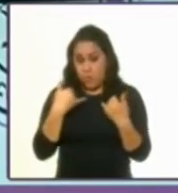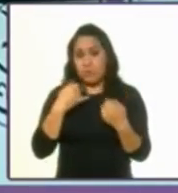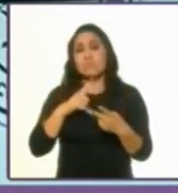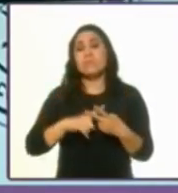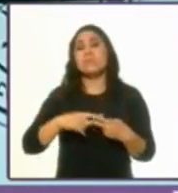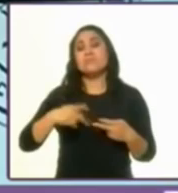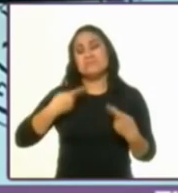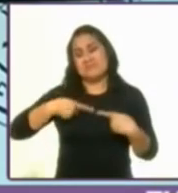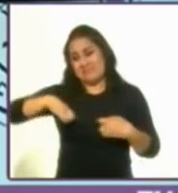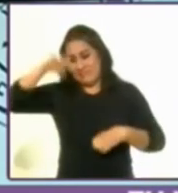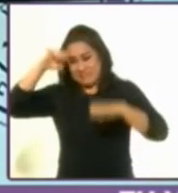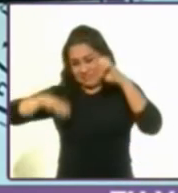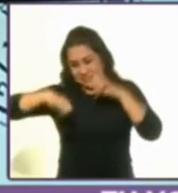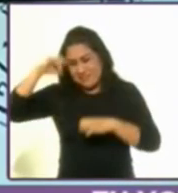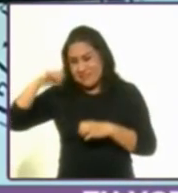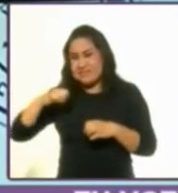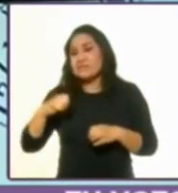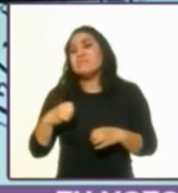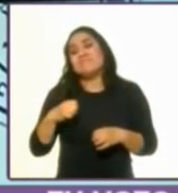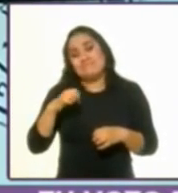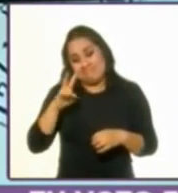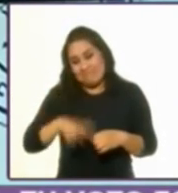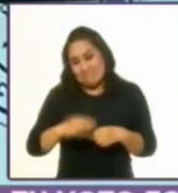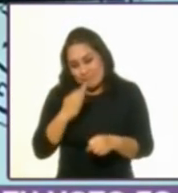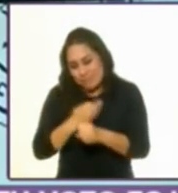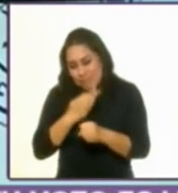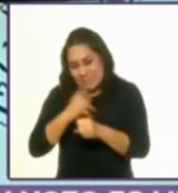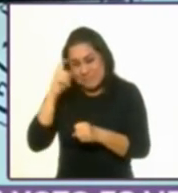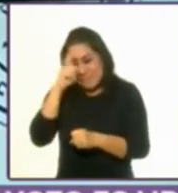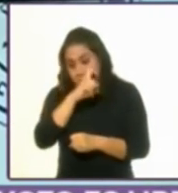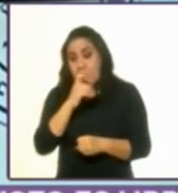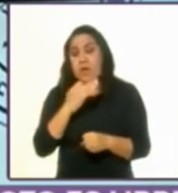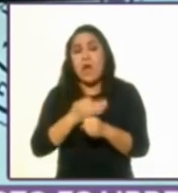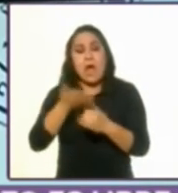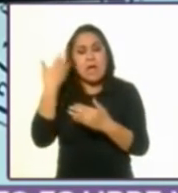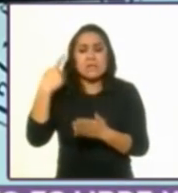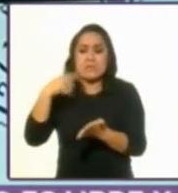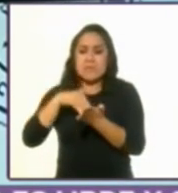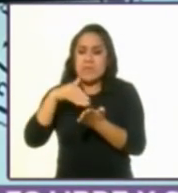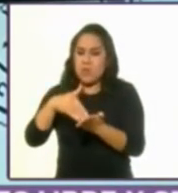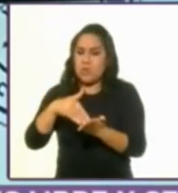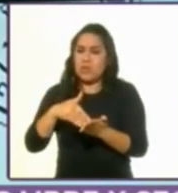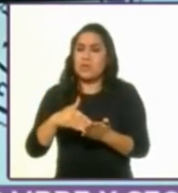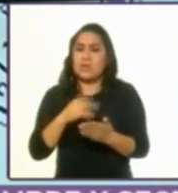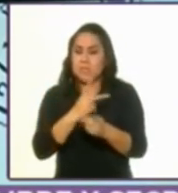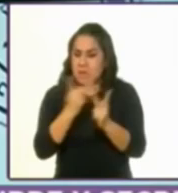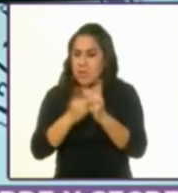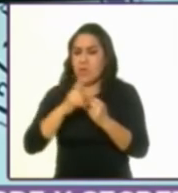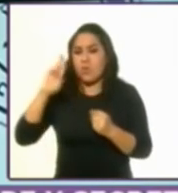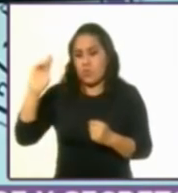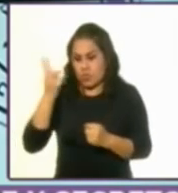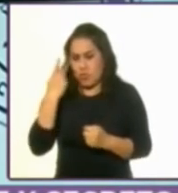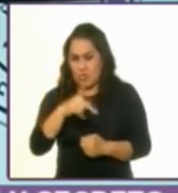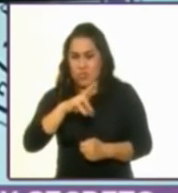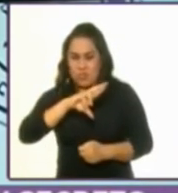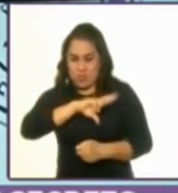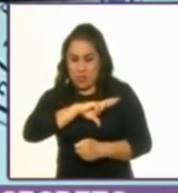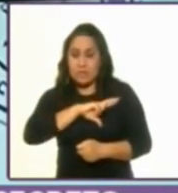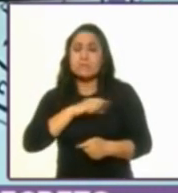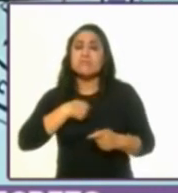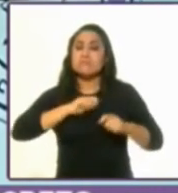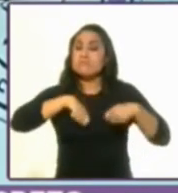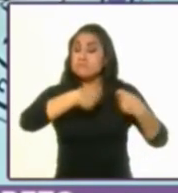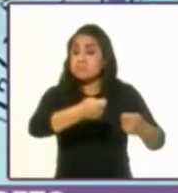gasto yo en el seguro social les di a 7 millones de jóvenes estudiantes de prepa y universidad pública seguridad